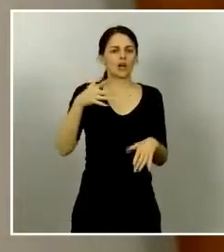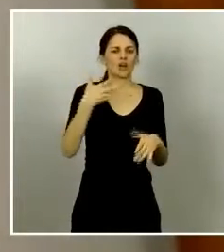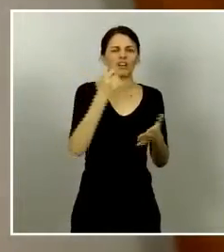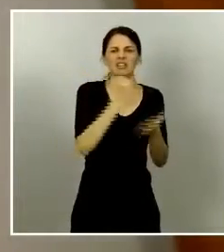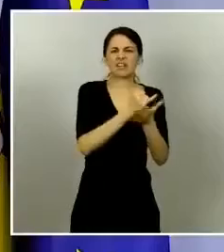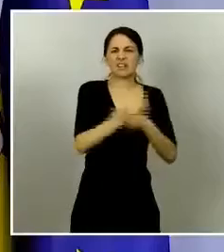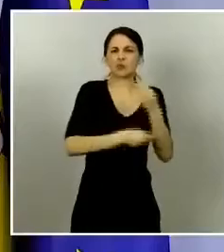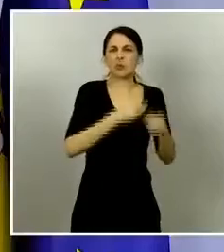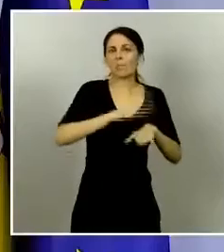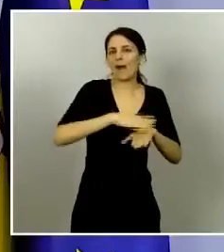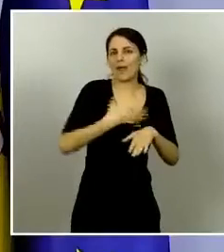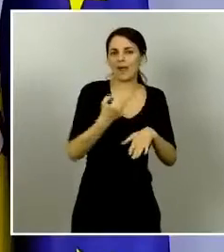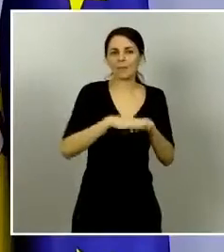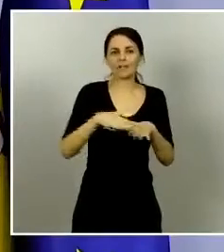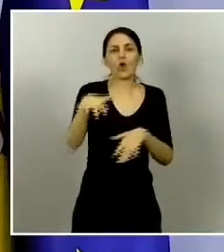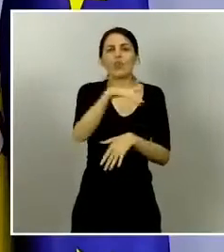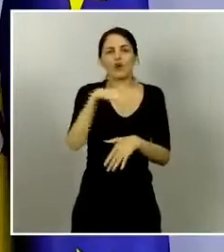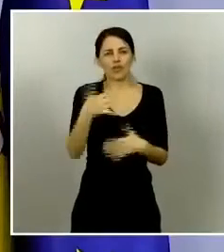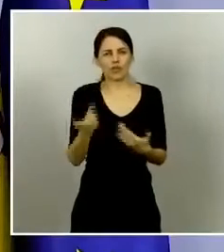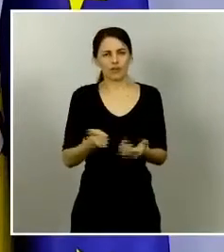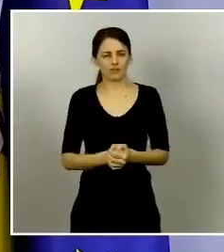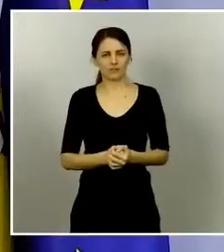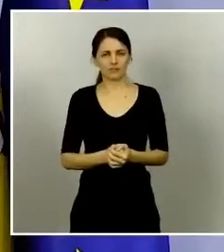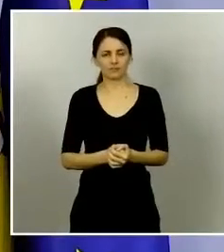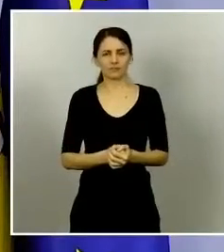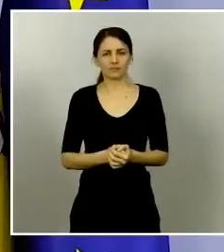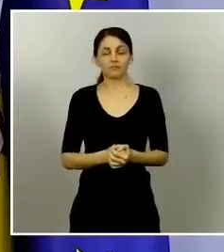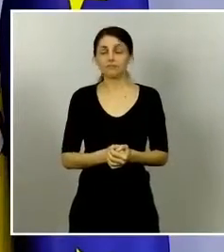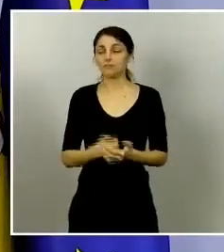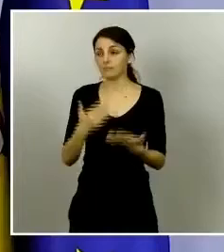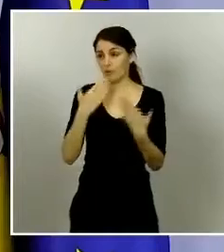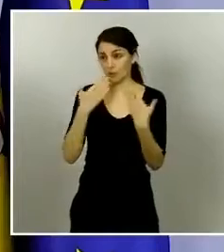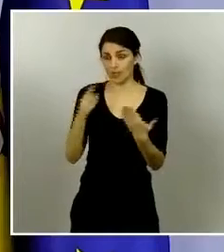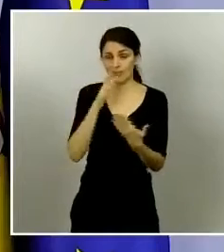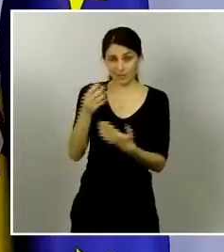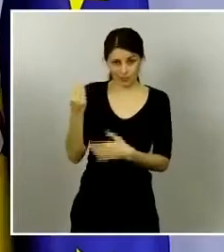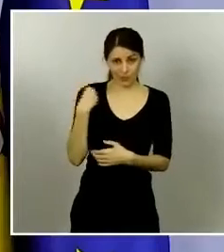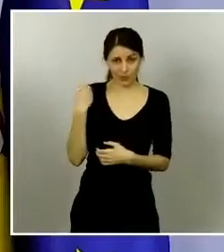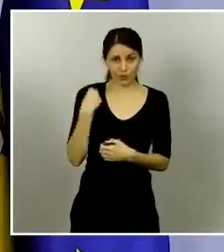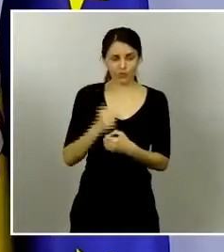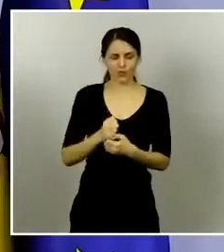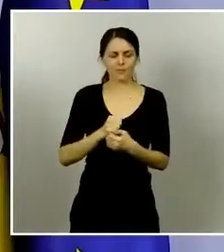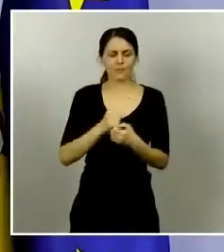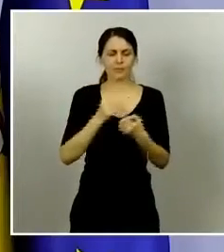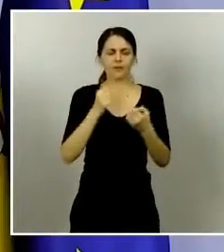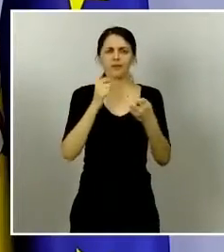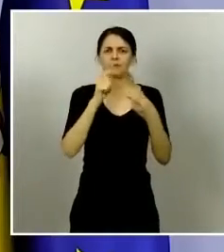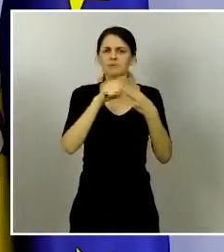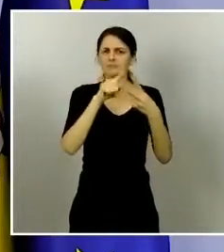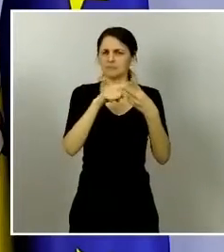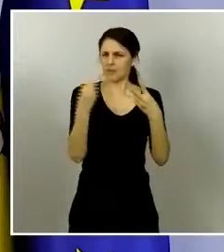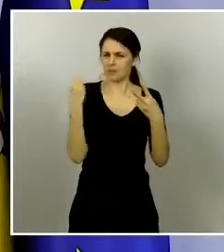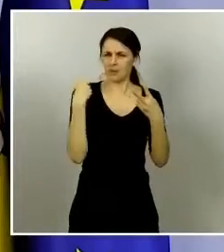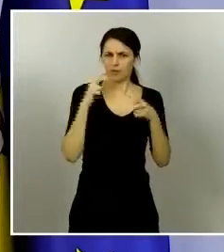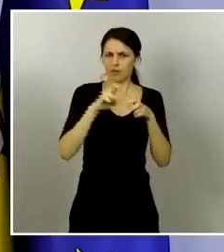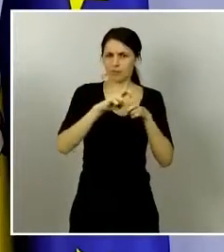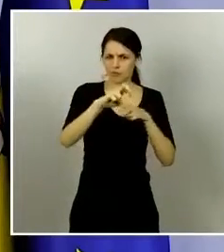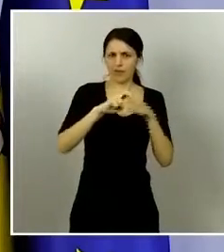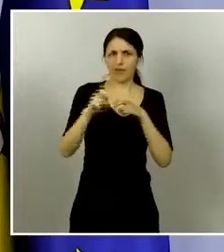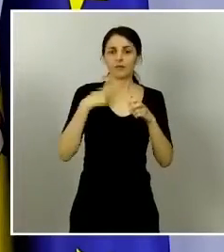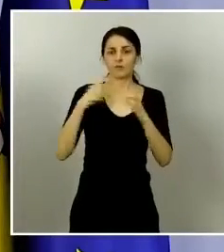usted también ha dicho. ¿Para qué se están usando y en qué entornos? Muchas gracias. Muchas gracias, Ángela, por sus dos